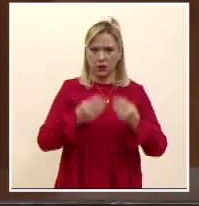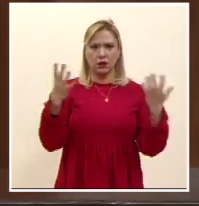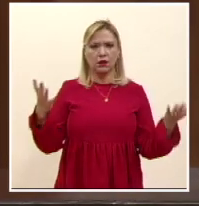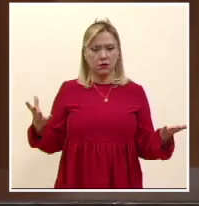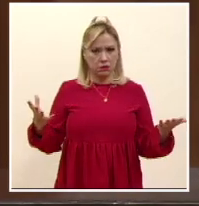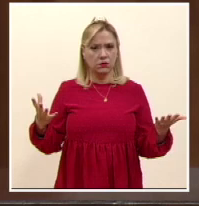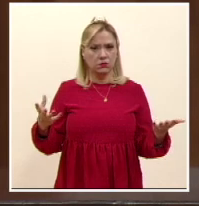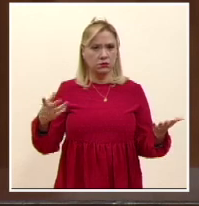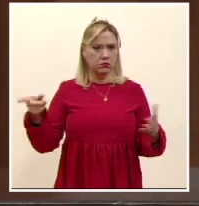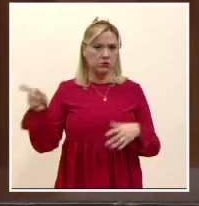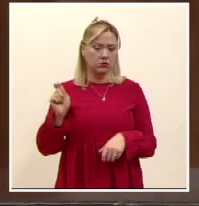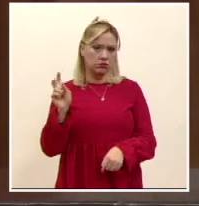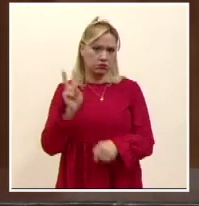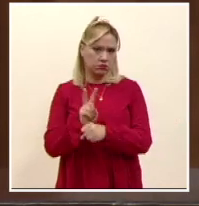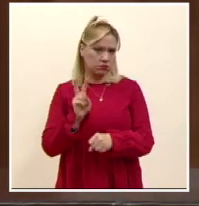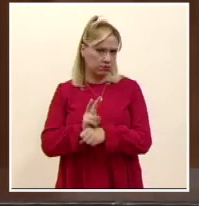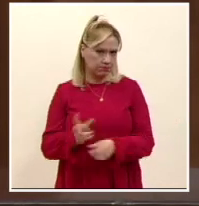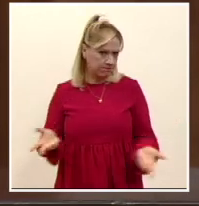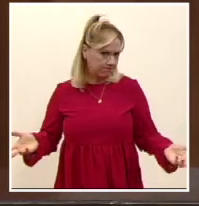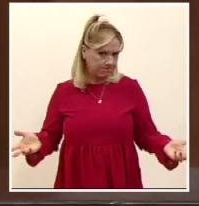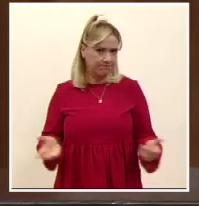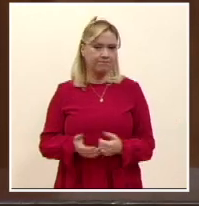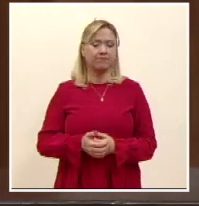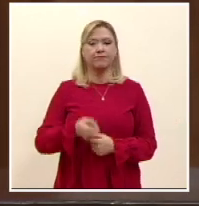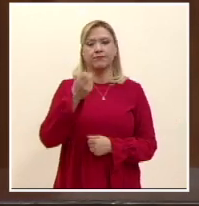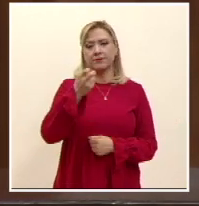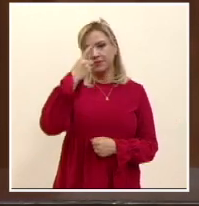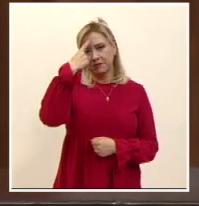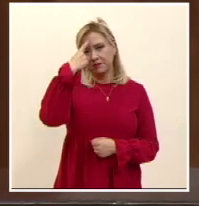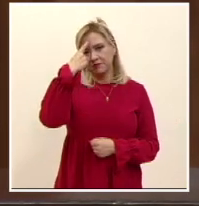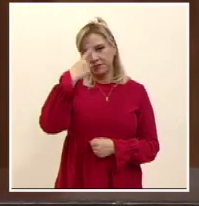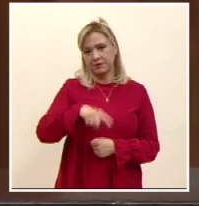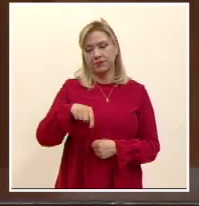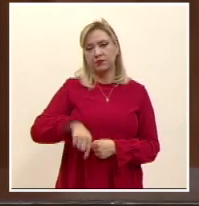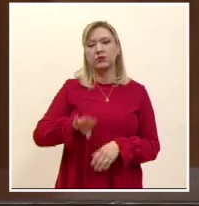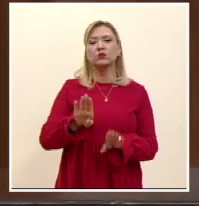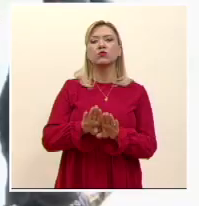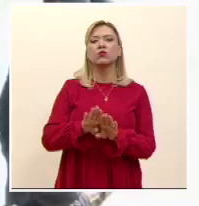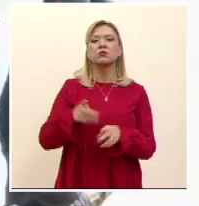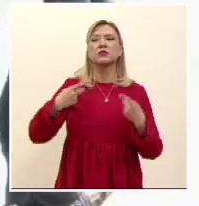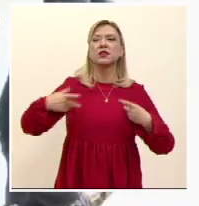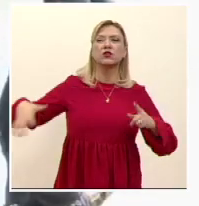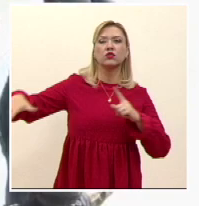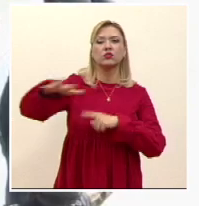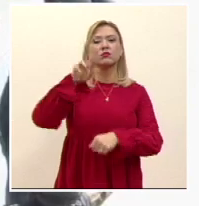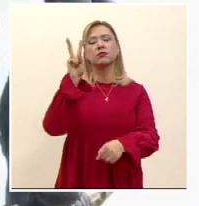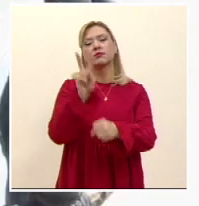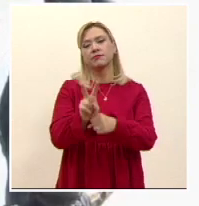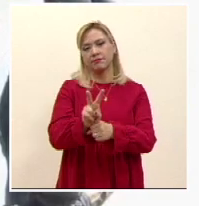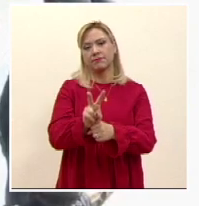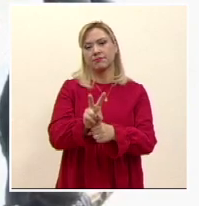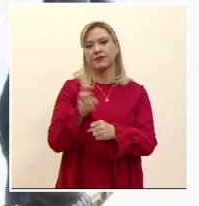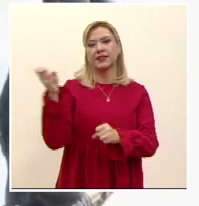una labor de vigilancia, como una Contraloría Social.